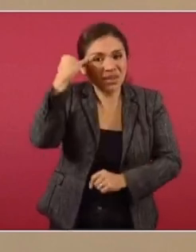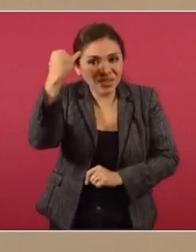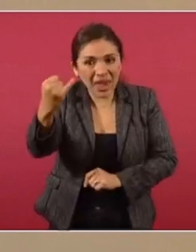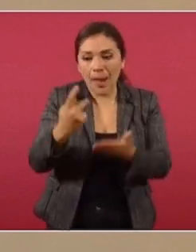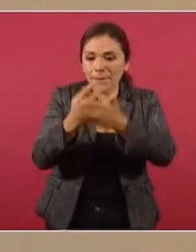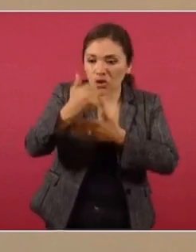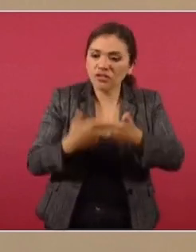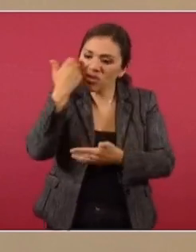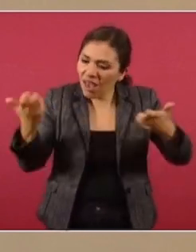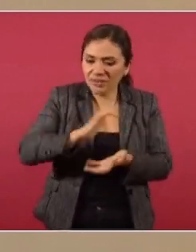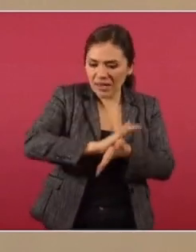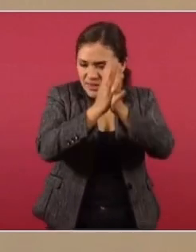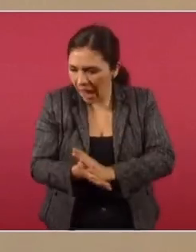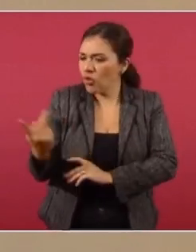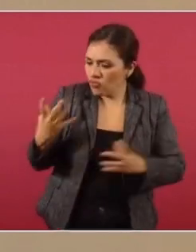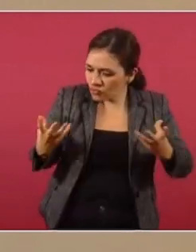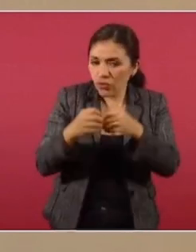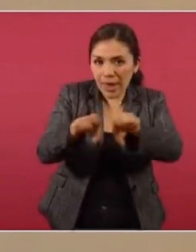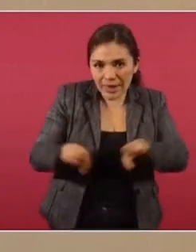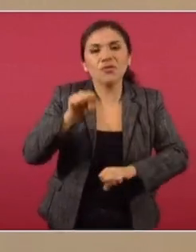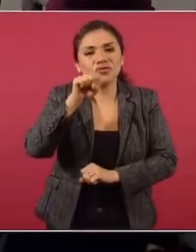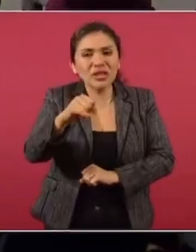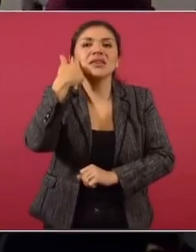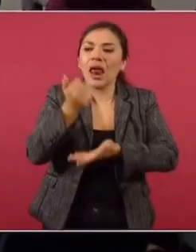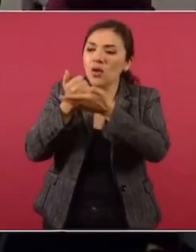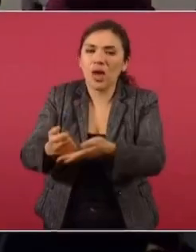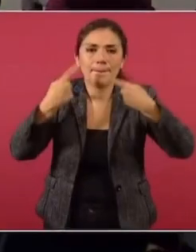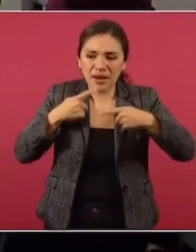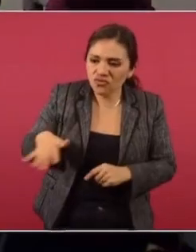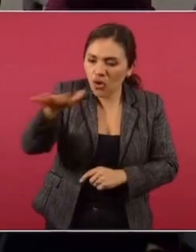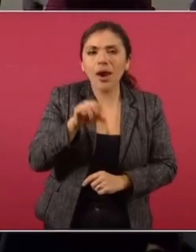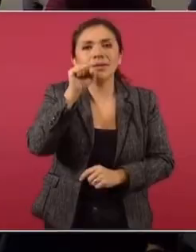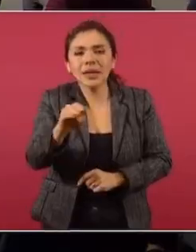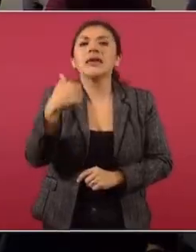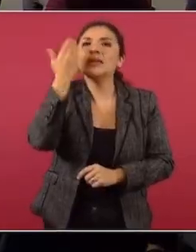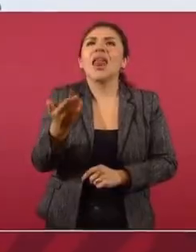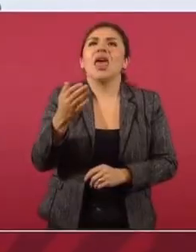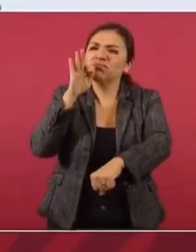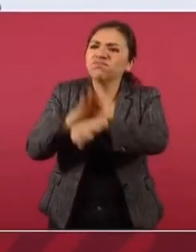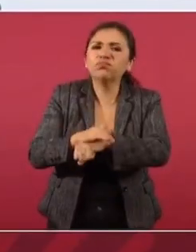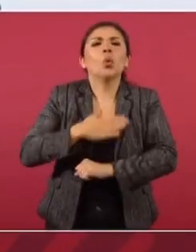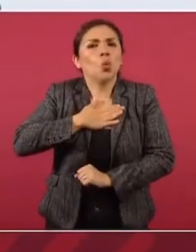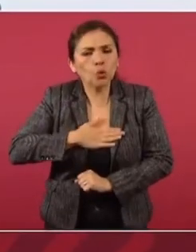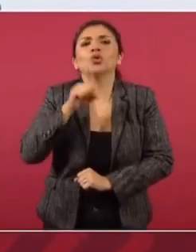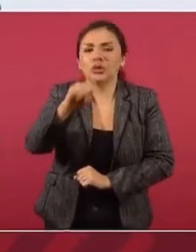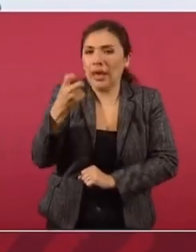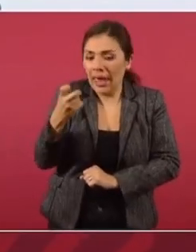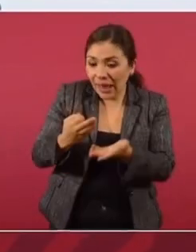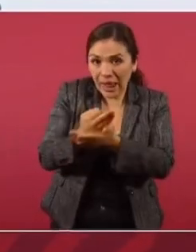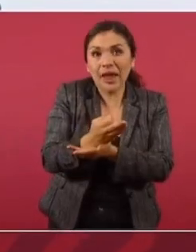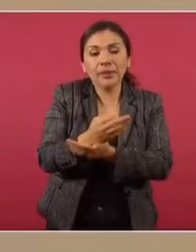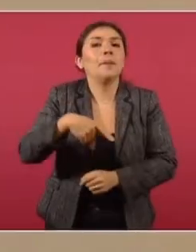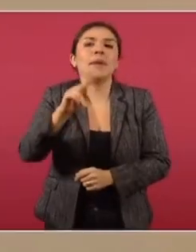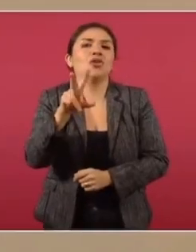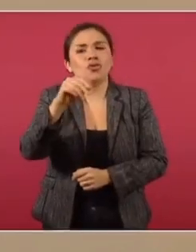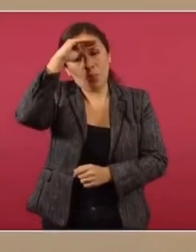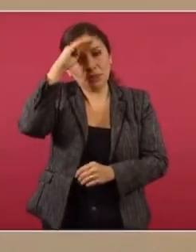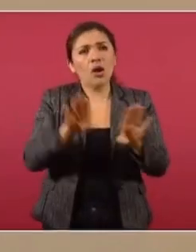en el proyecto de transformación. Coincidimos en ayudar al pueblo. Coincidimos en luchar por causas justas. Esa es la lealtad. No